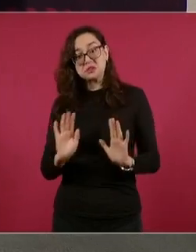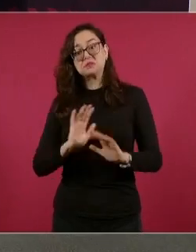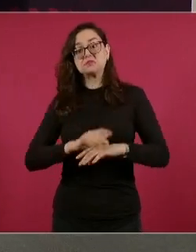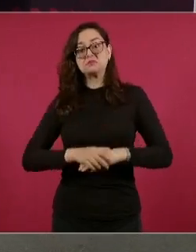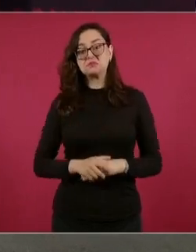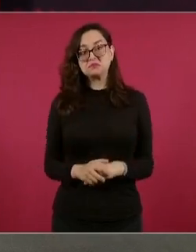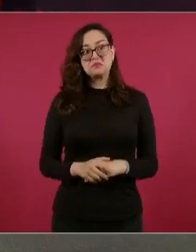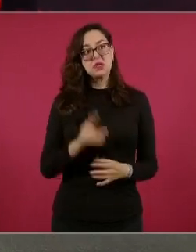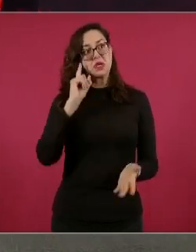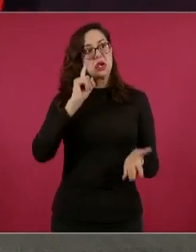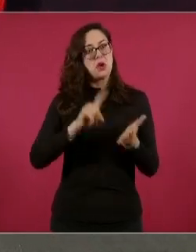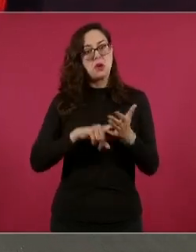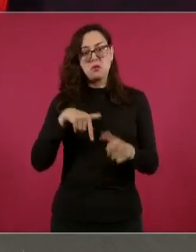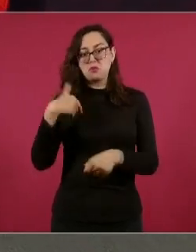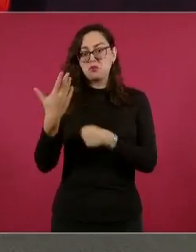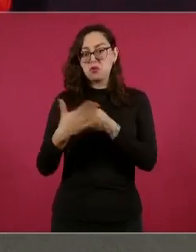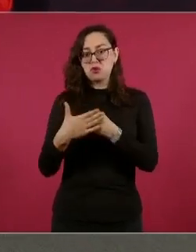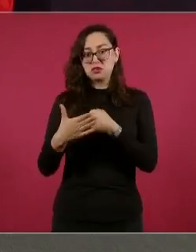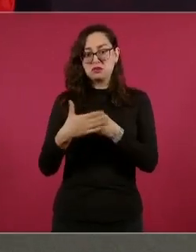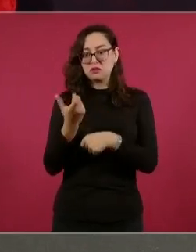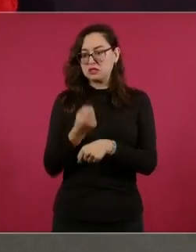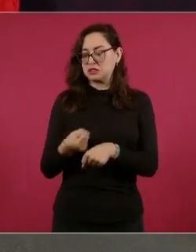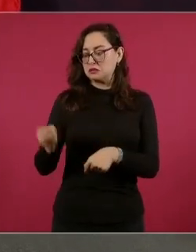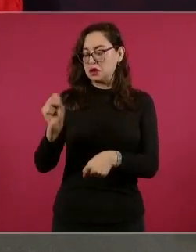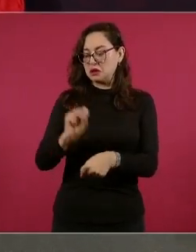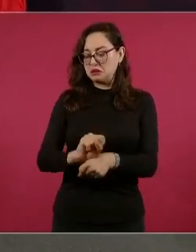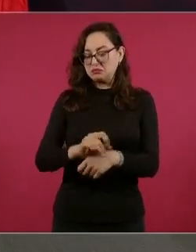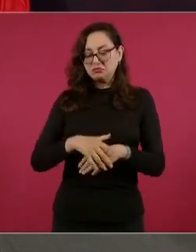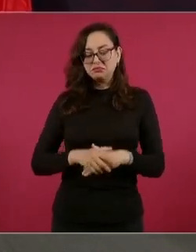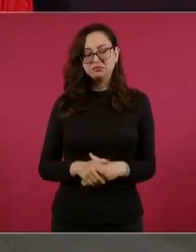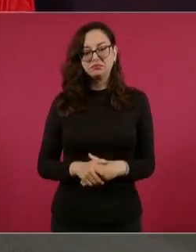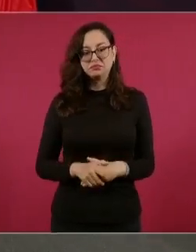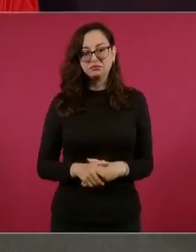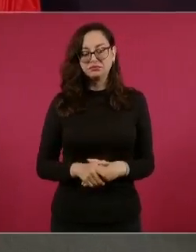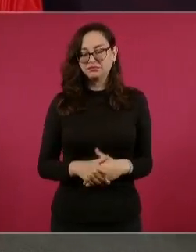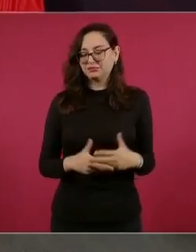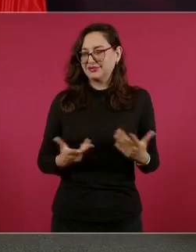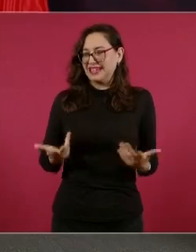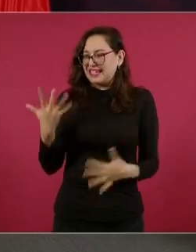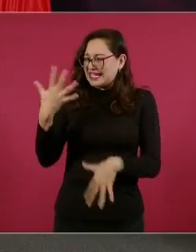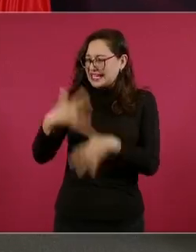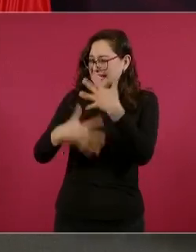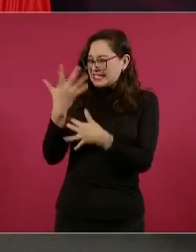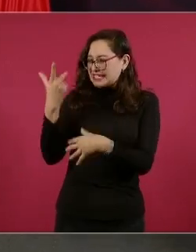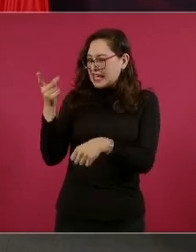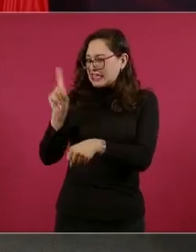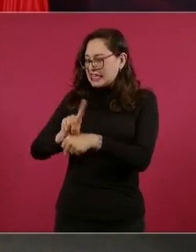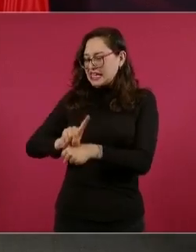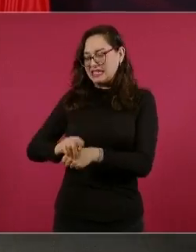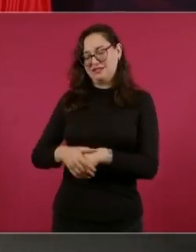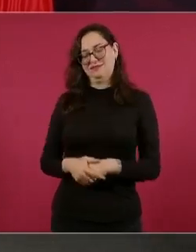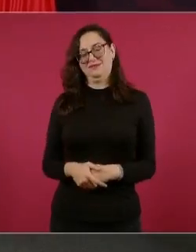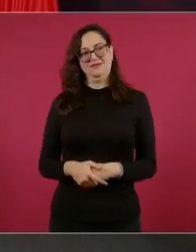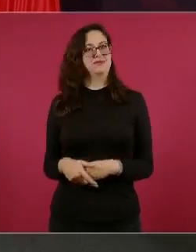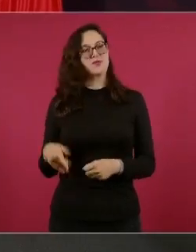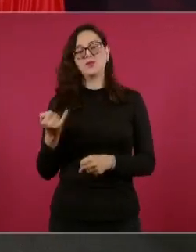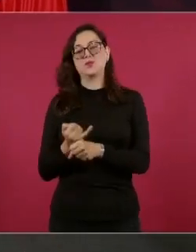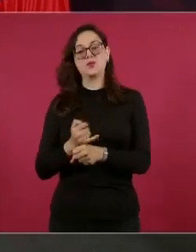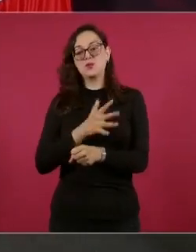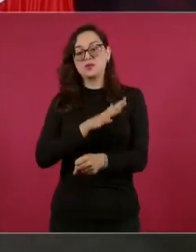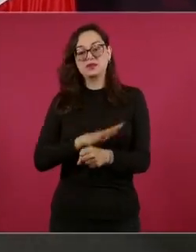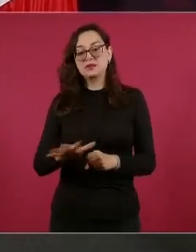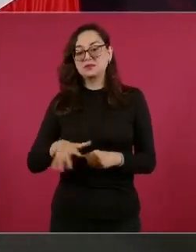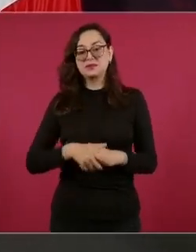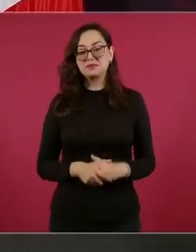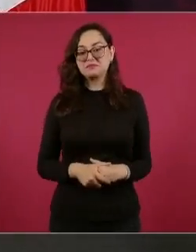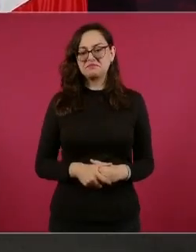la semana que viene. Eso ni la gente lo sabe porque pues da